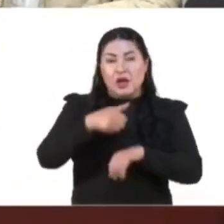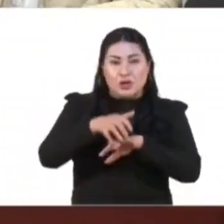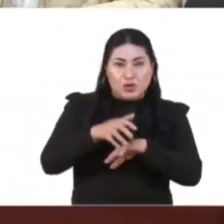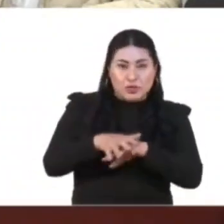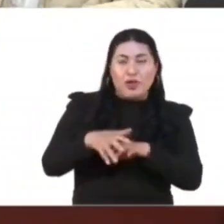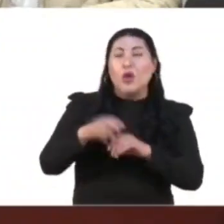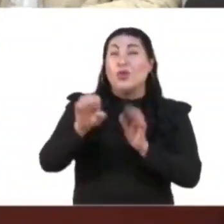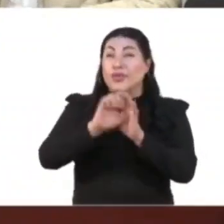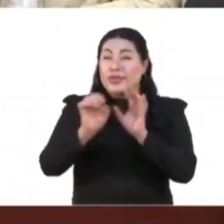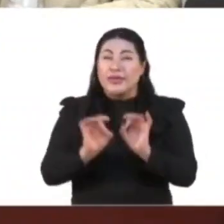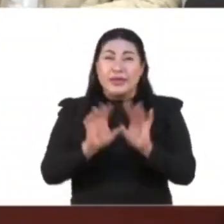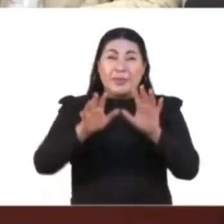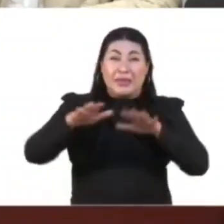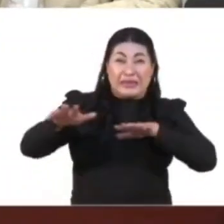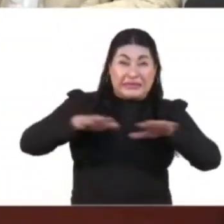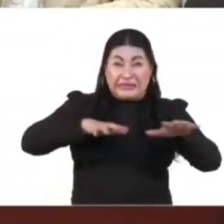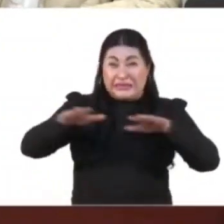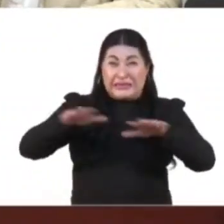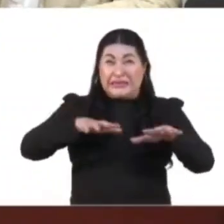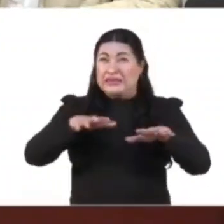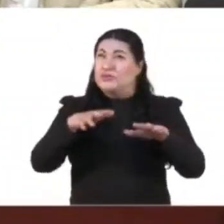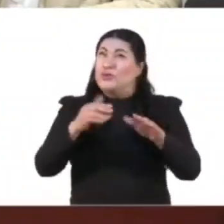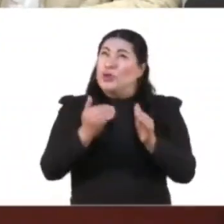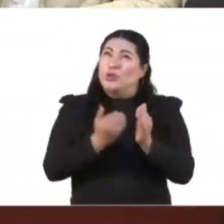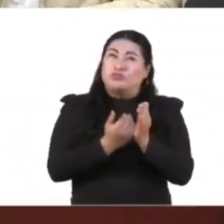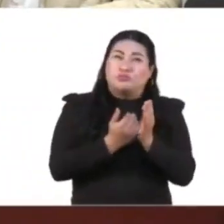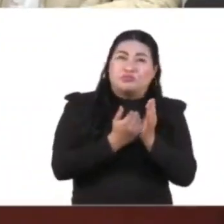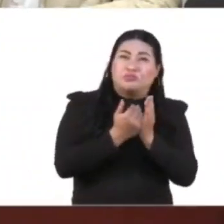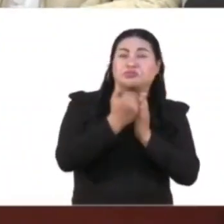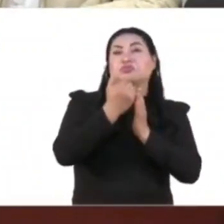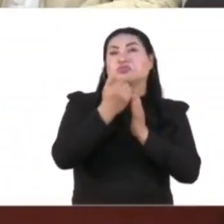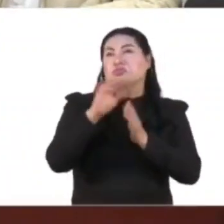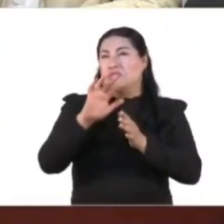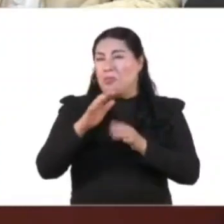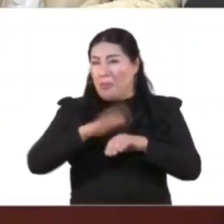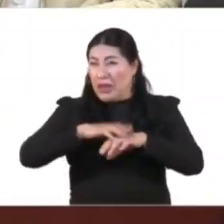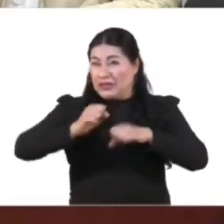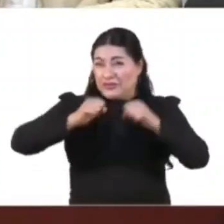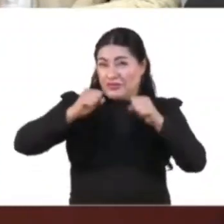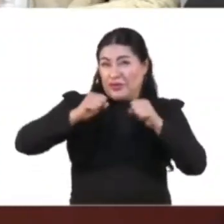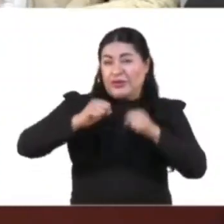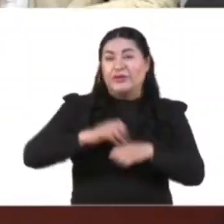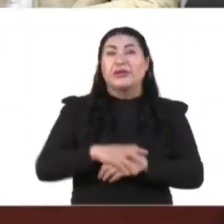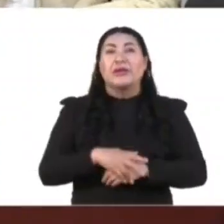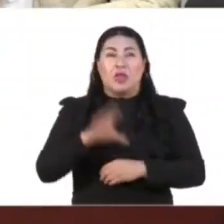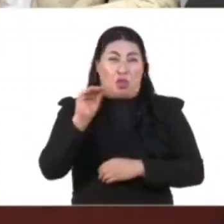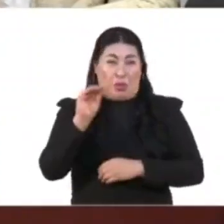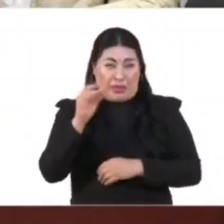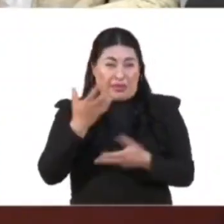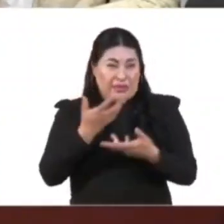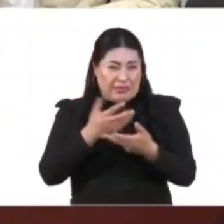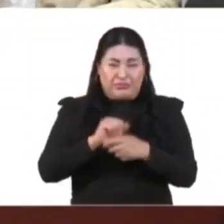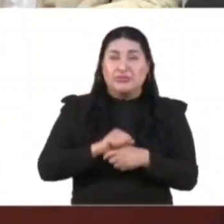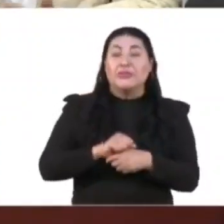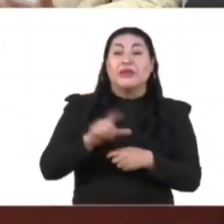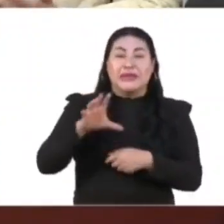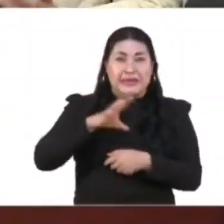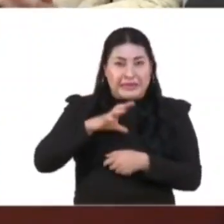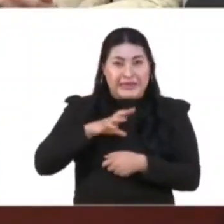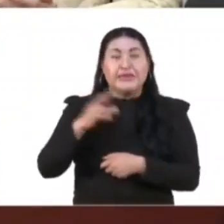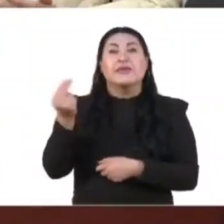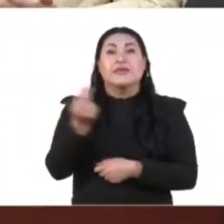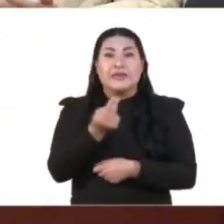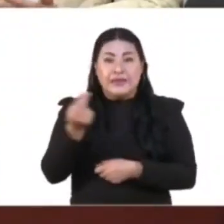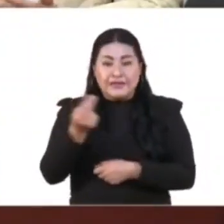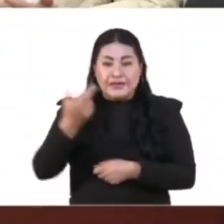sismo de cierta magnitud, a partir de más de cierta aceleración, 90 GALS, se requiera ya